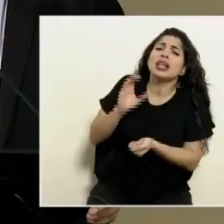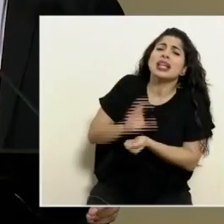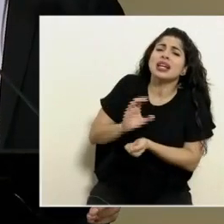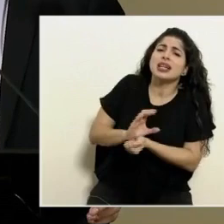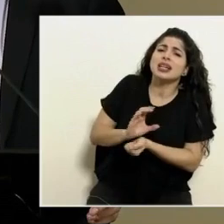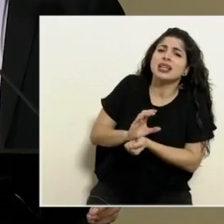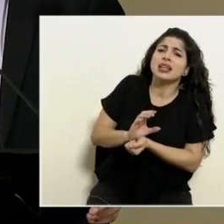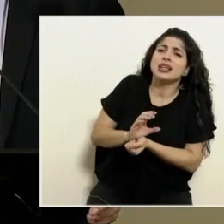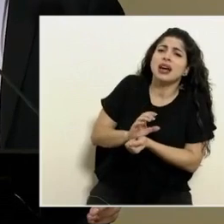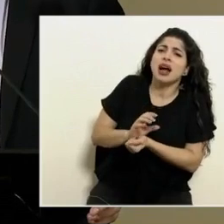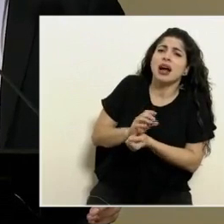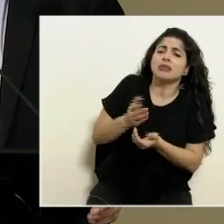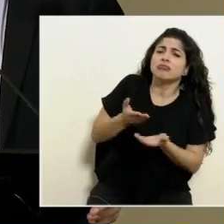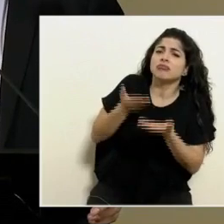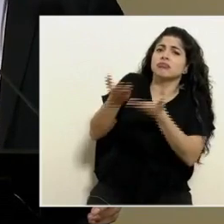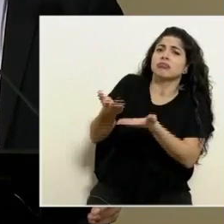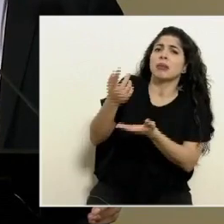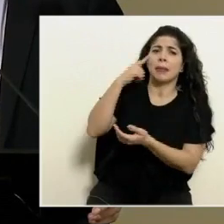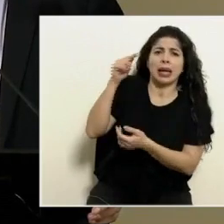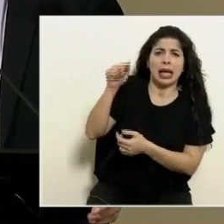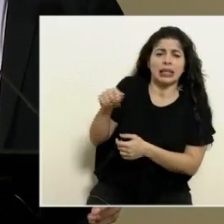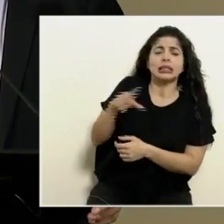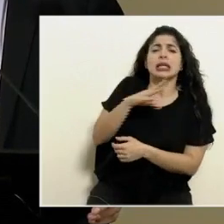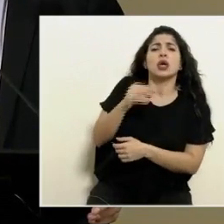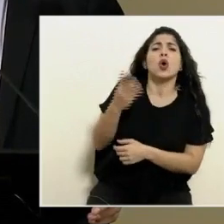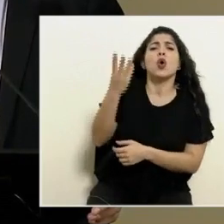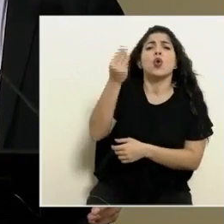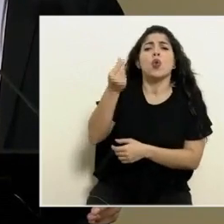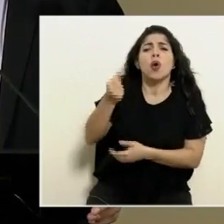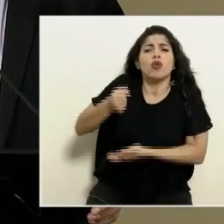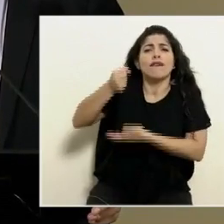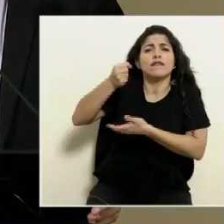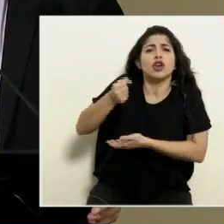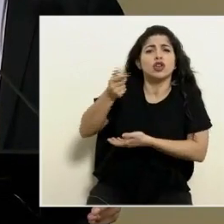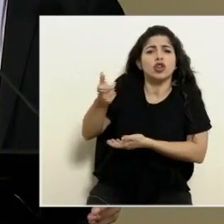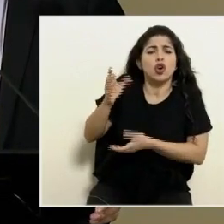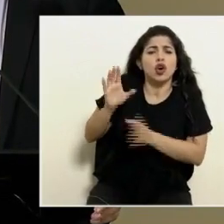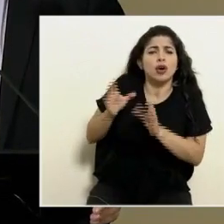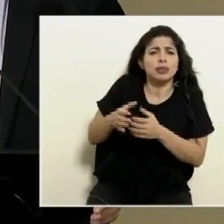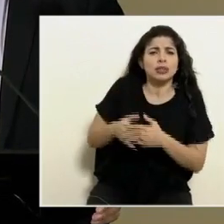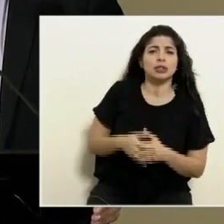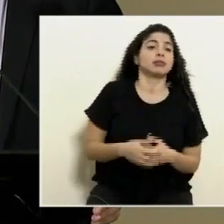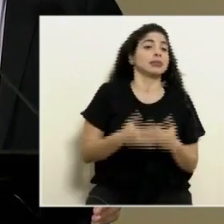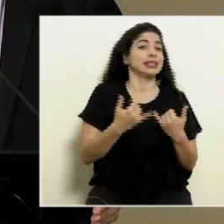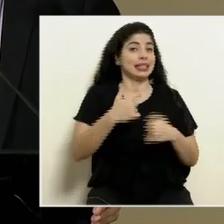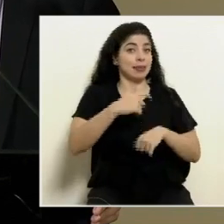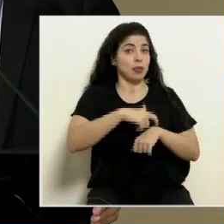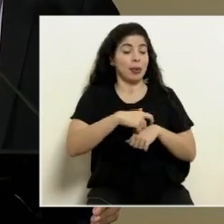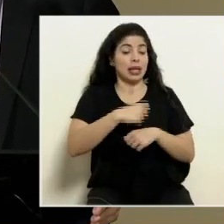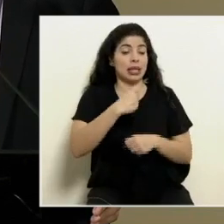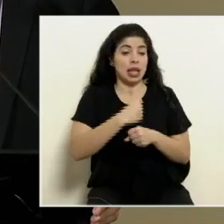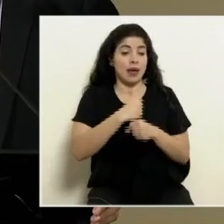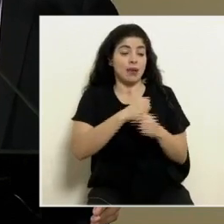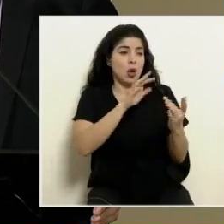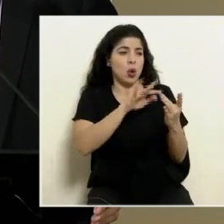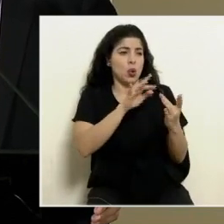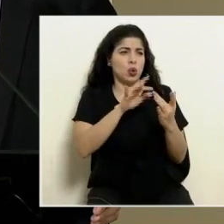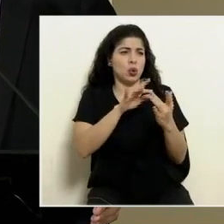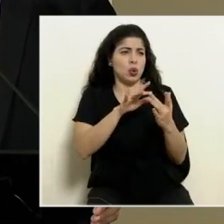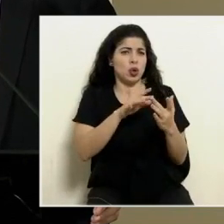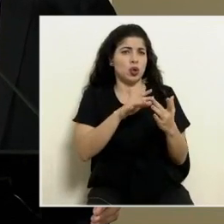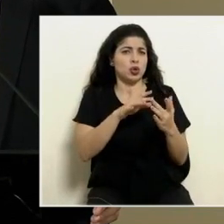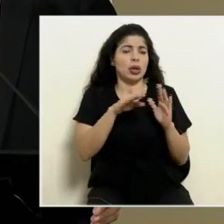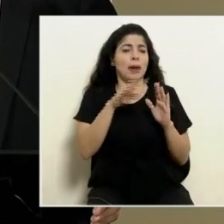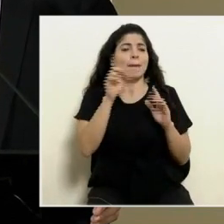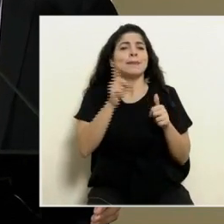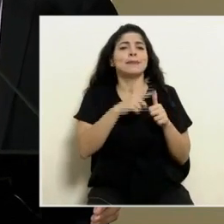habrían disponibles para esto y cuánto es el fondo de la comisión? Bueno, en este momento se está trabajando con unos criterios